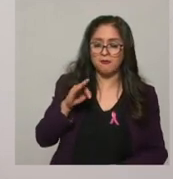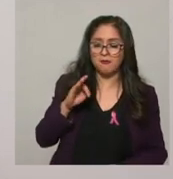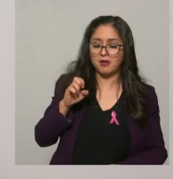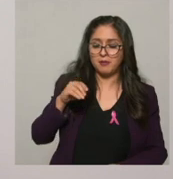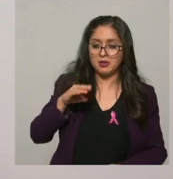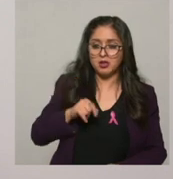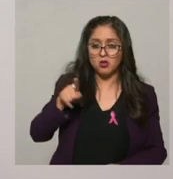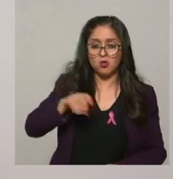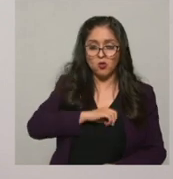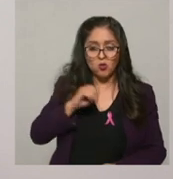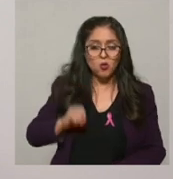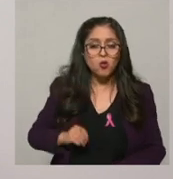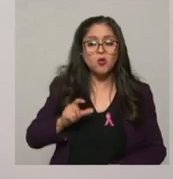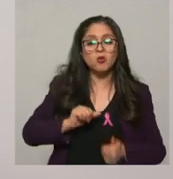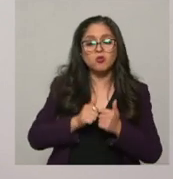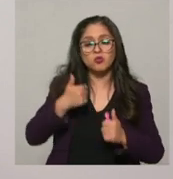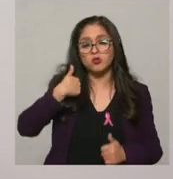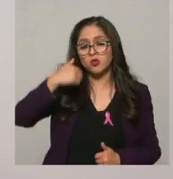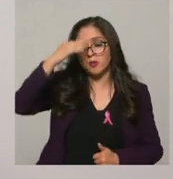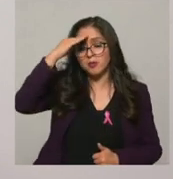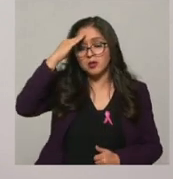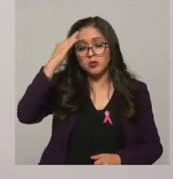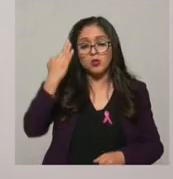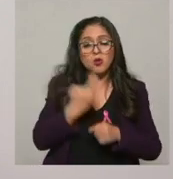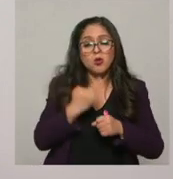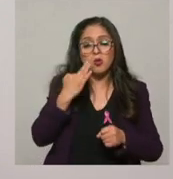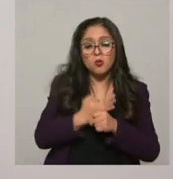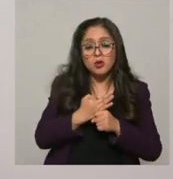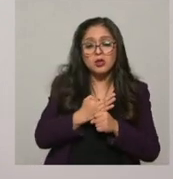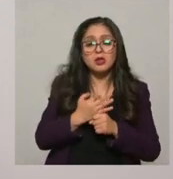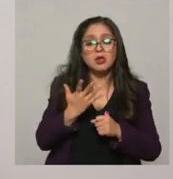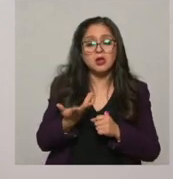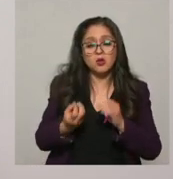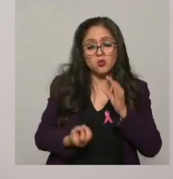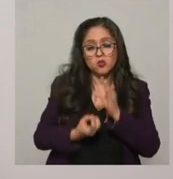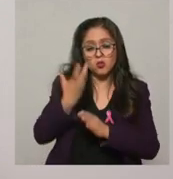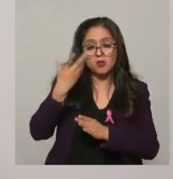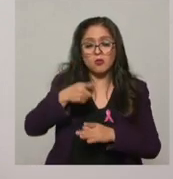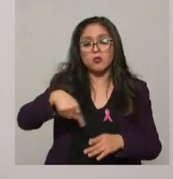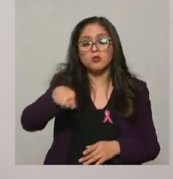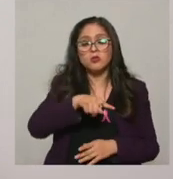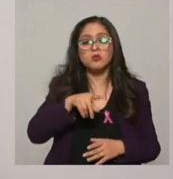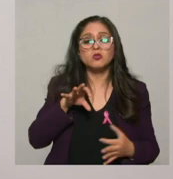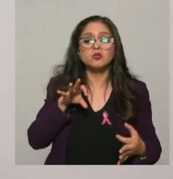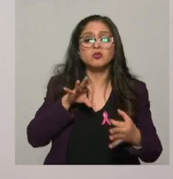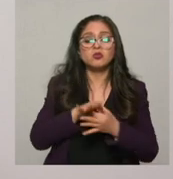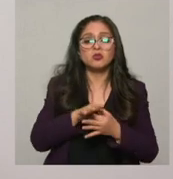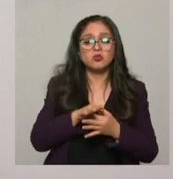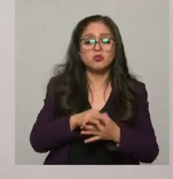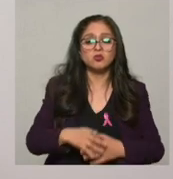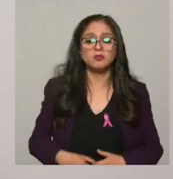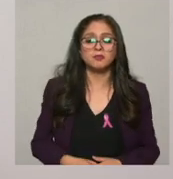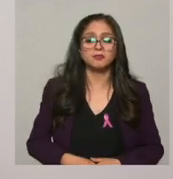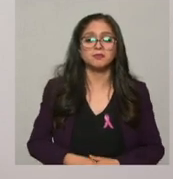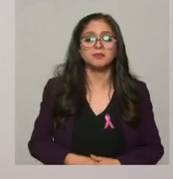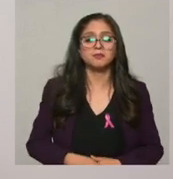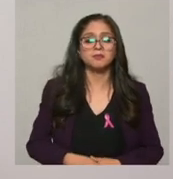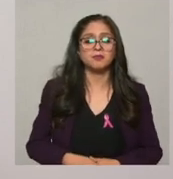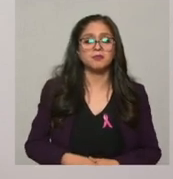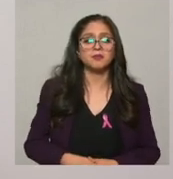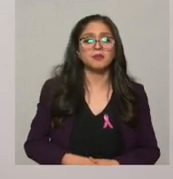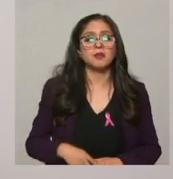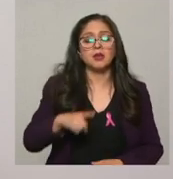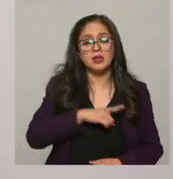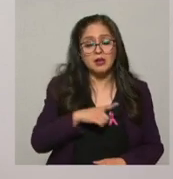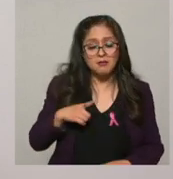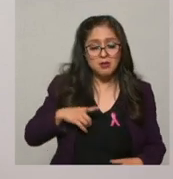del Estado. Creo que en estos tiempos nuevos tiempos, deben de poner